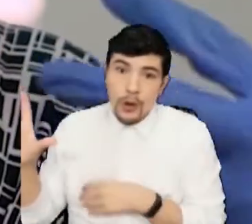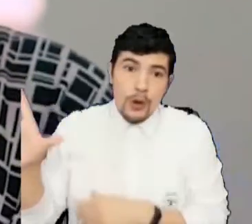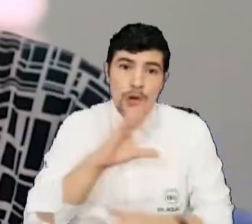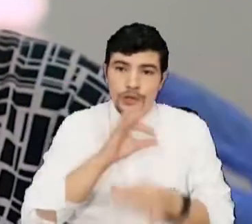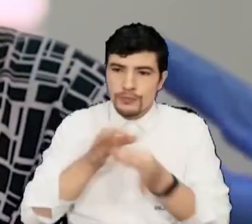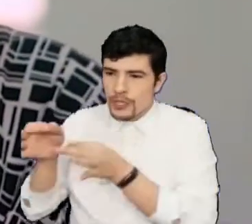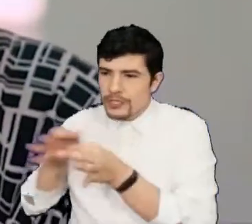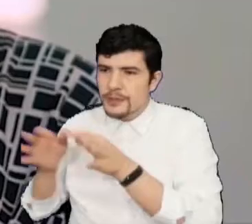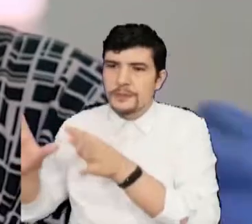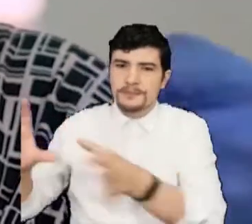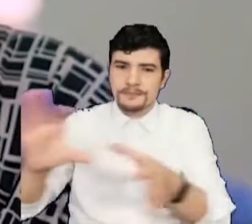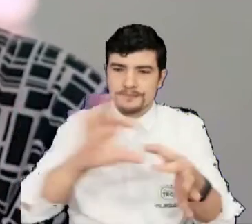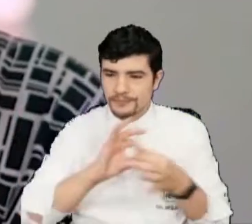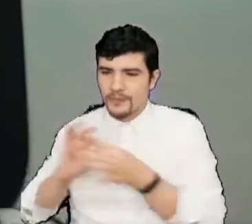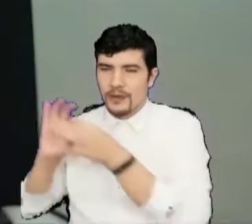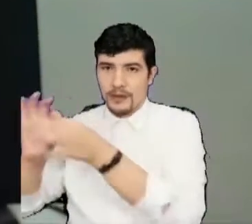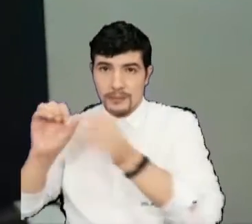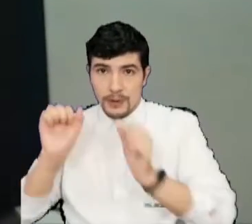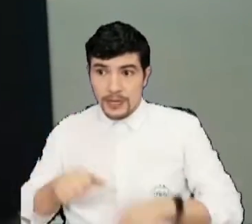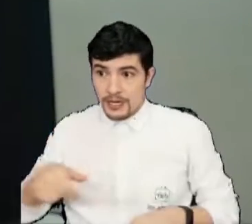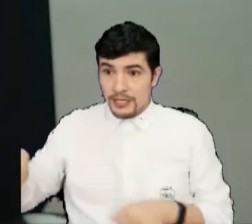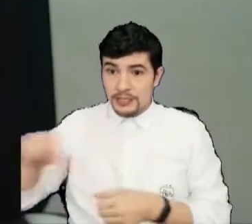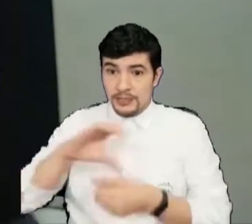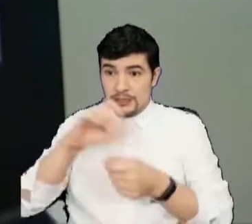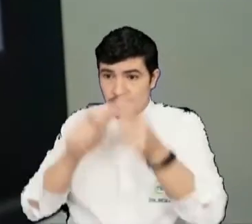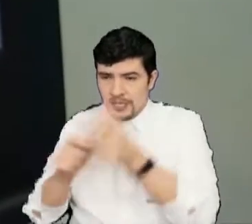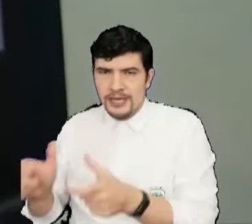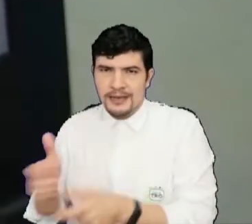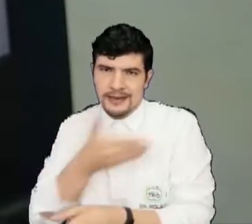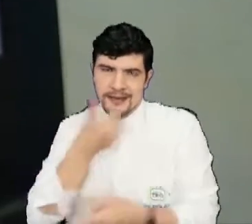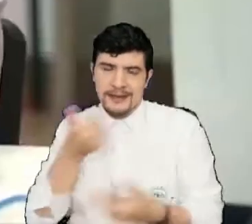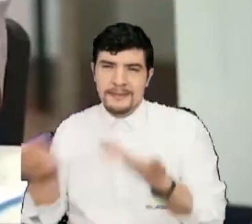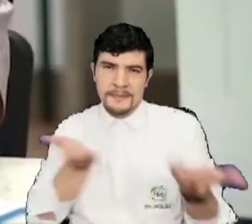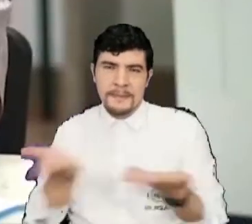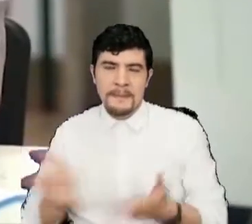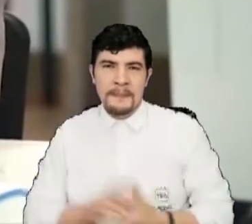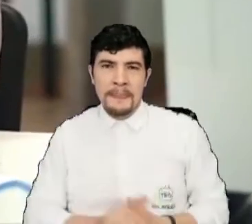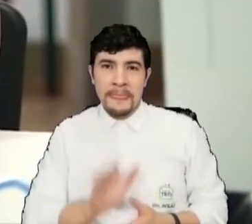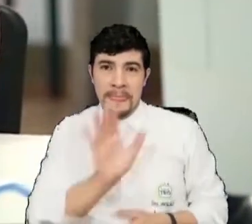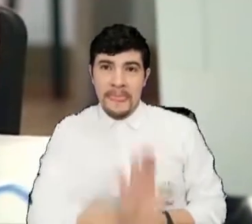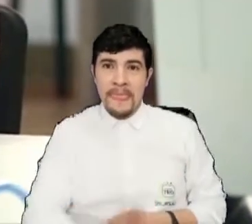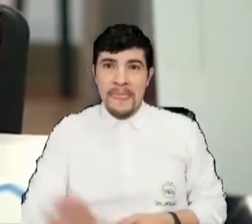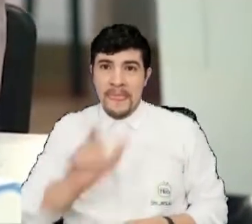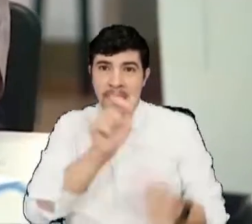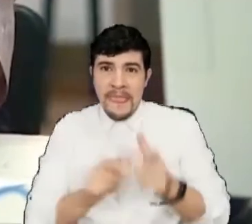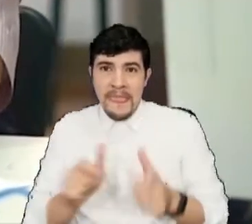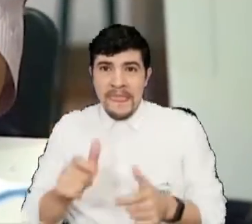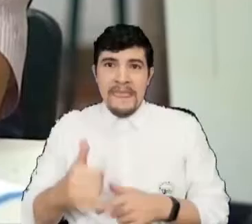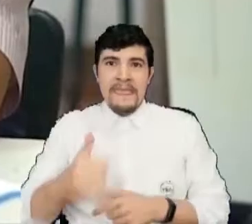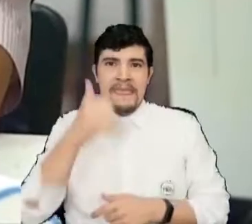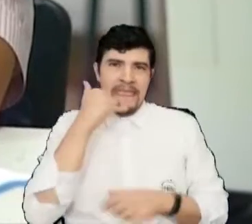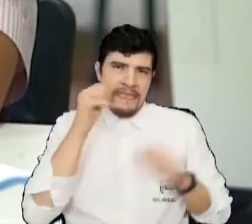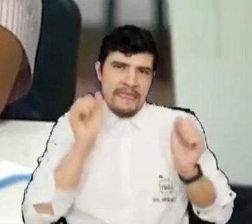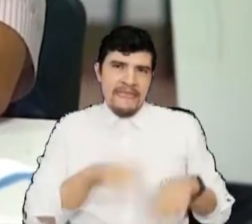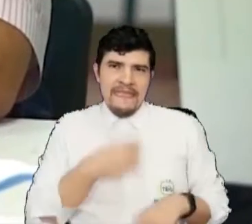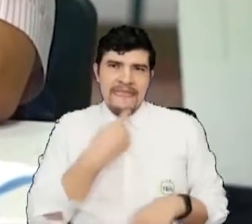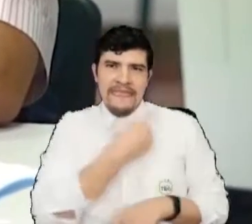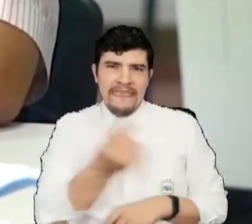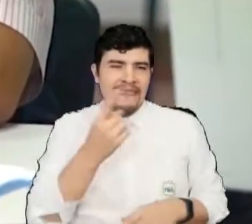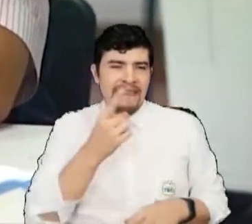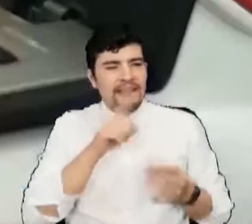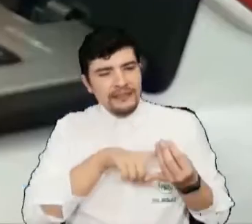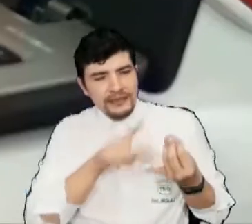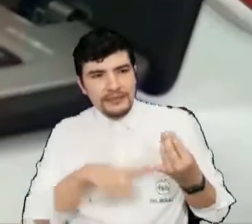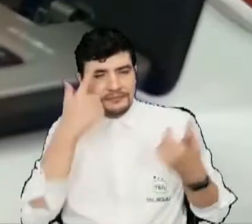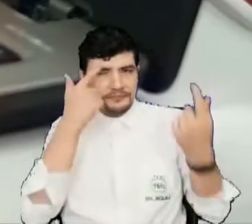darle al ciudadano un mejor servicio quienes se comuniquen pueden reportar casos sospechosos de coronavirus conocer sobre el